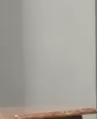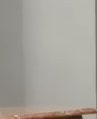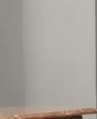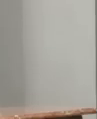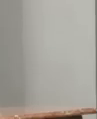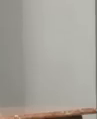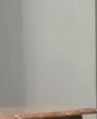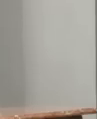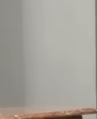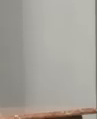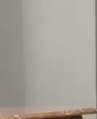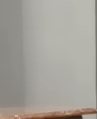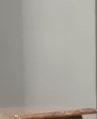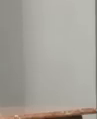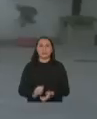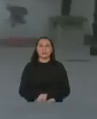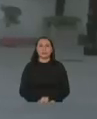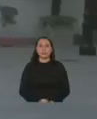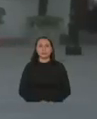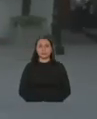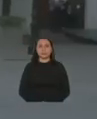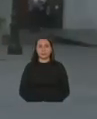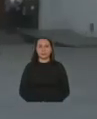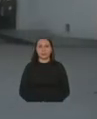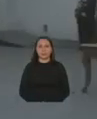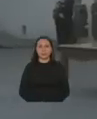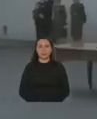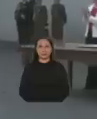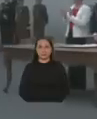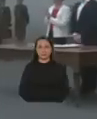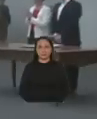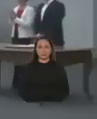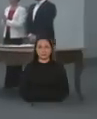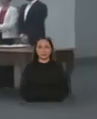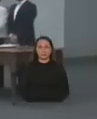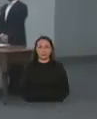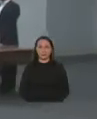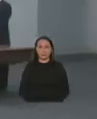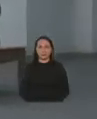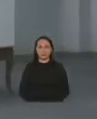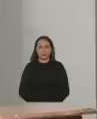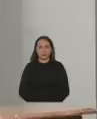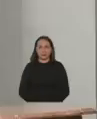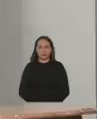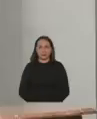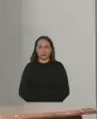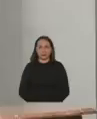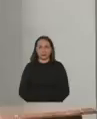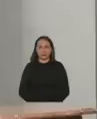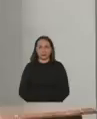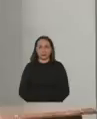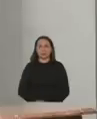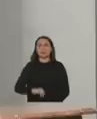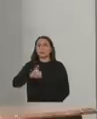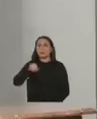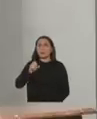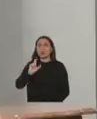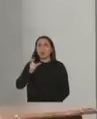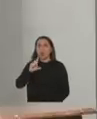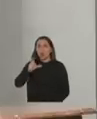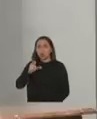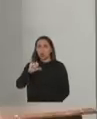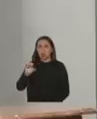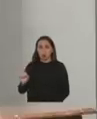está diciendo, mire, yo soy superior al resto de todas las generaciones que han existido antes. Y lo refleja tal